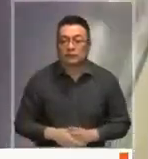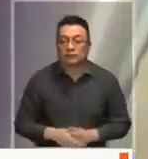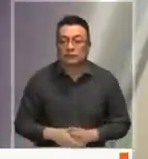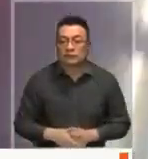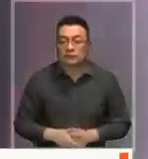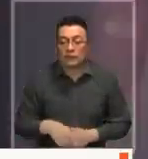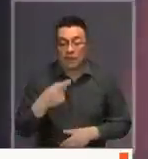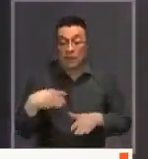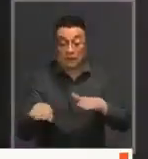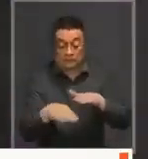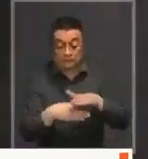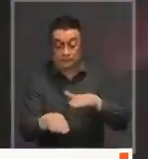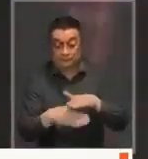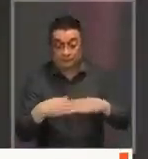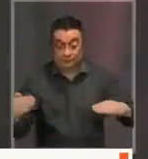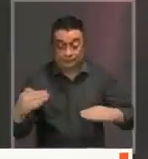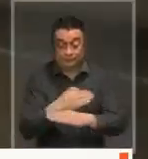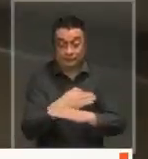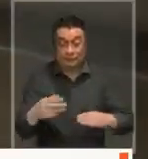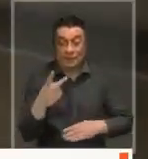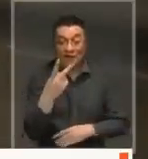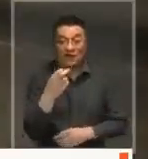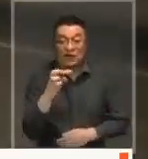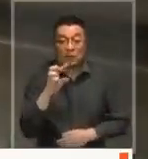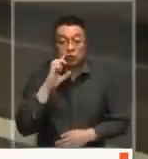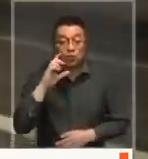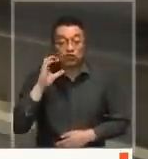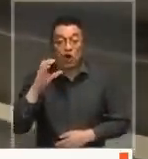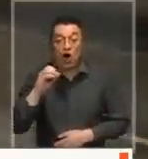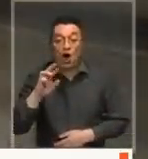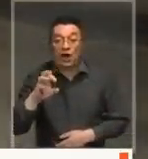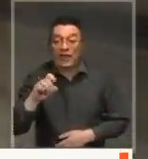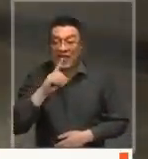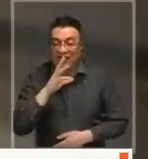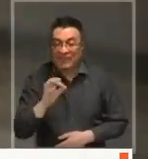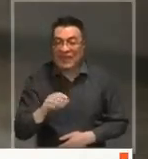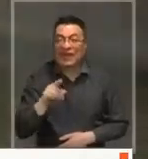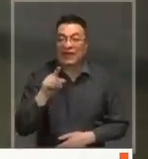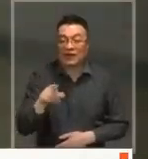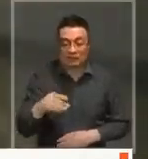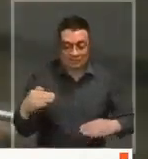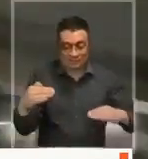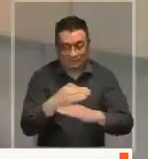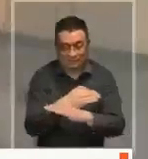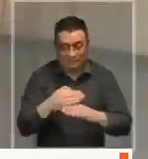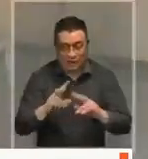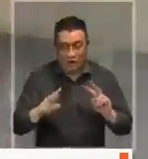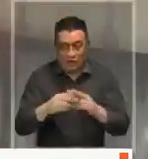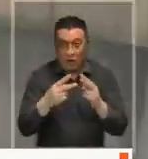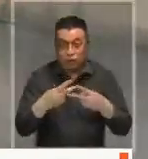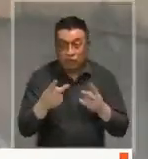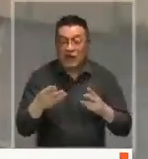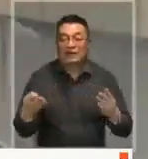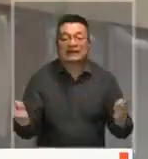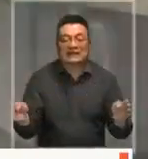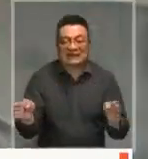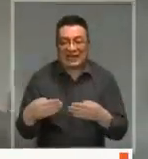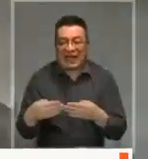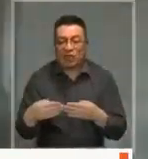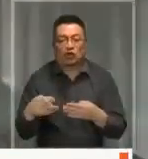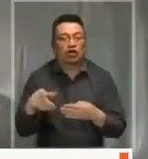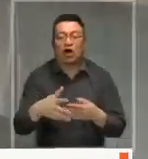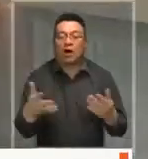Vamos pasando por la autopista Vespucio Oriente, en paralelo al tramo que el Ministerio de Obras Públicas cerró esta semana, luego de